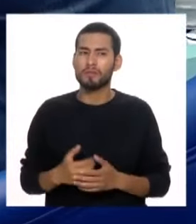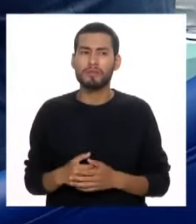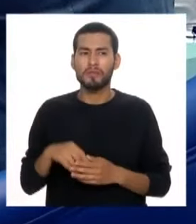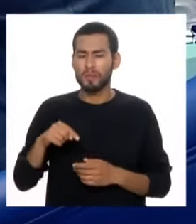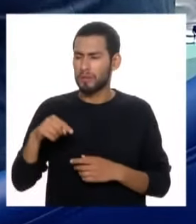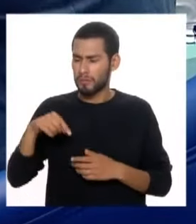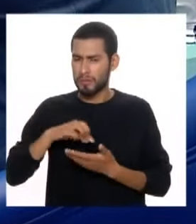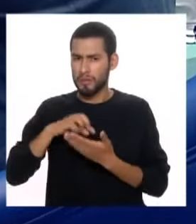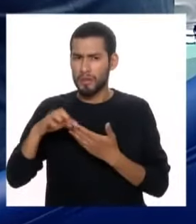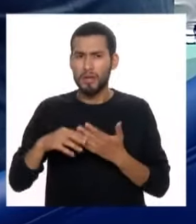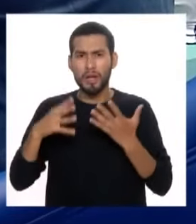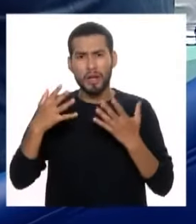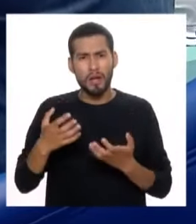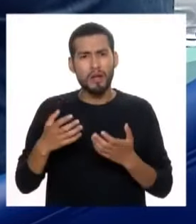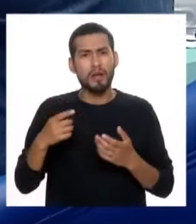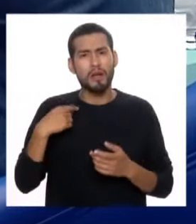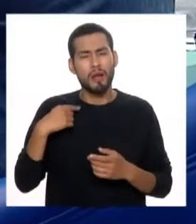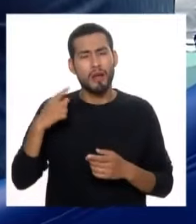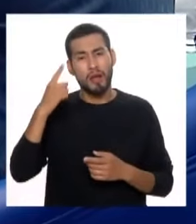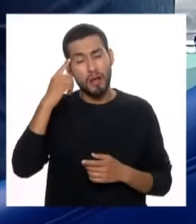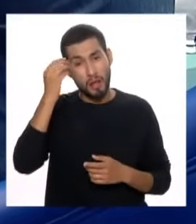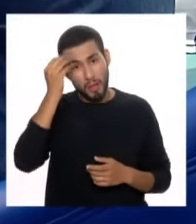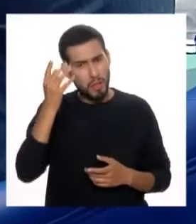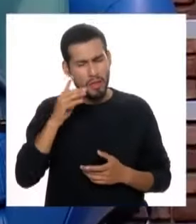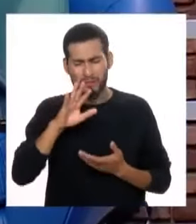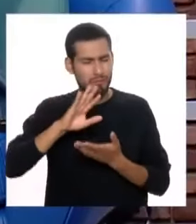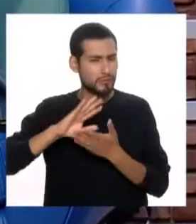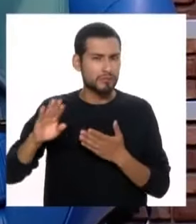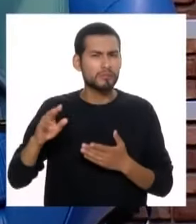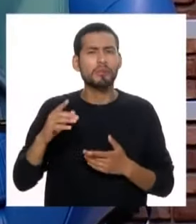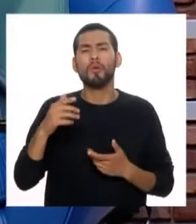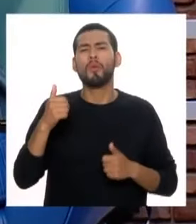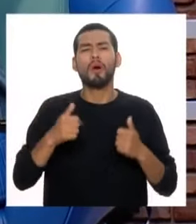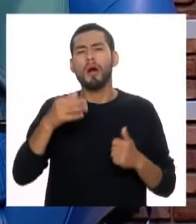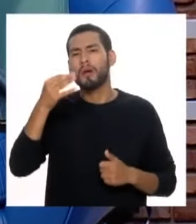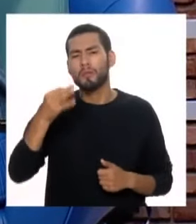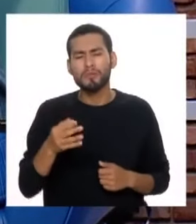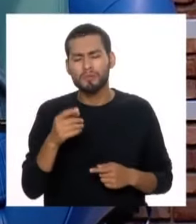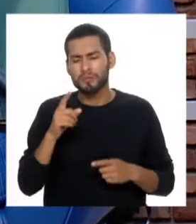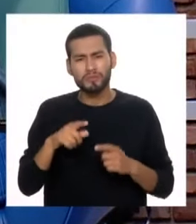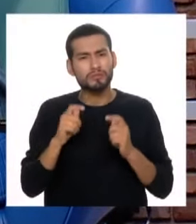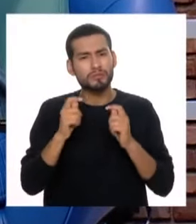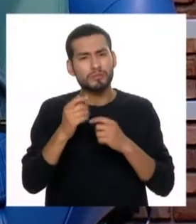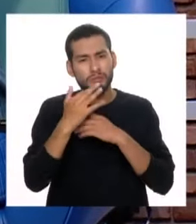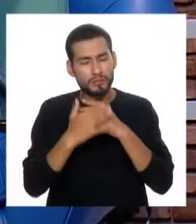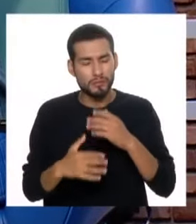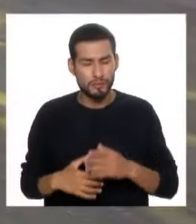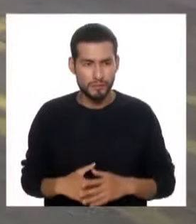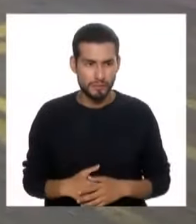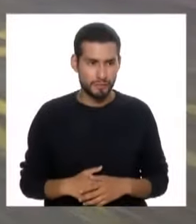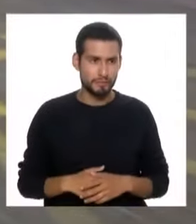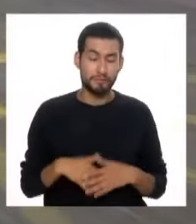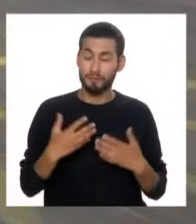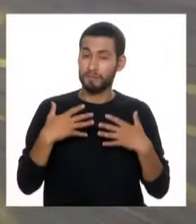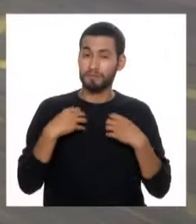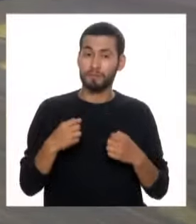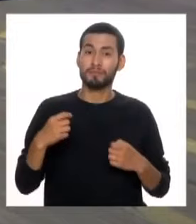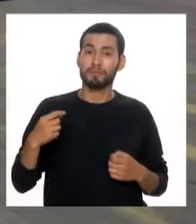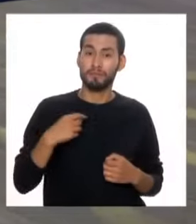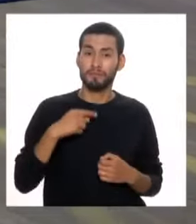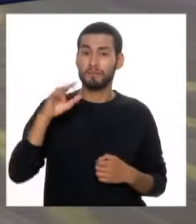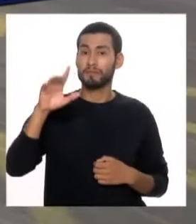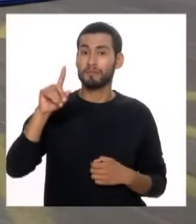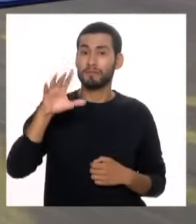aquí en el programa lo que queremos es erradicarlos y decir cuál es la verdad de la donación. En absoluto, mire,